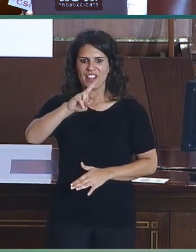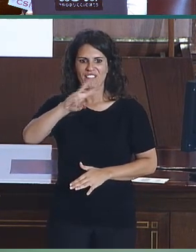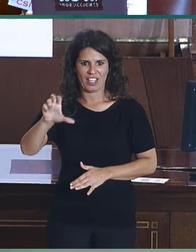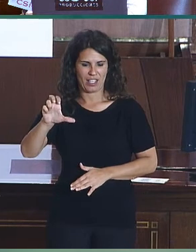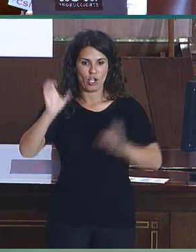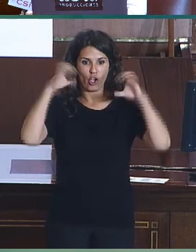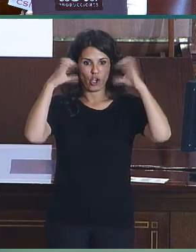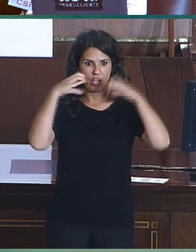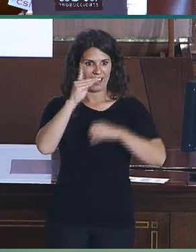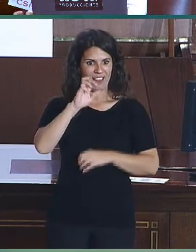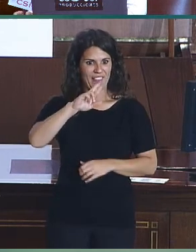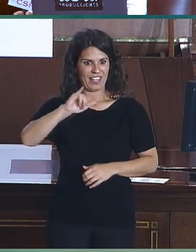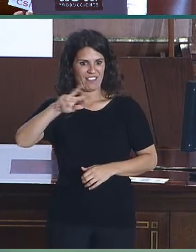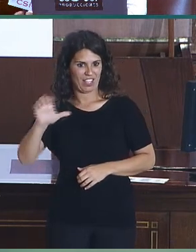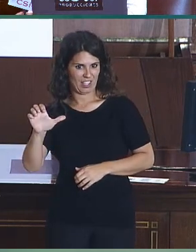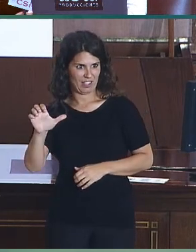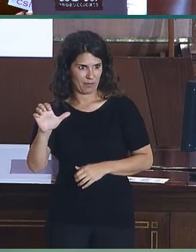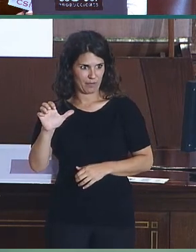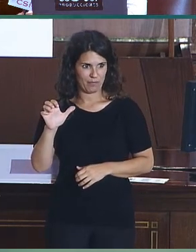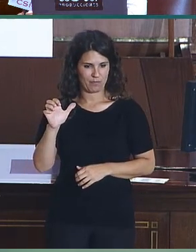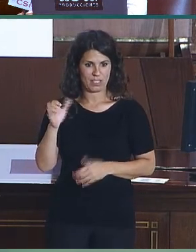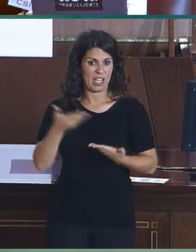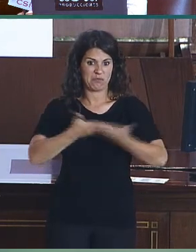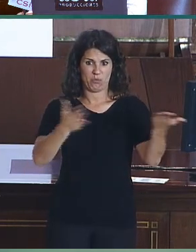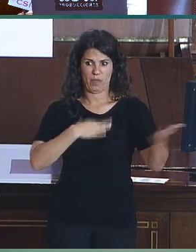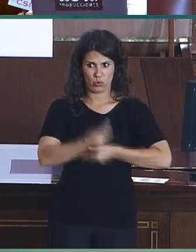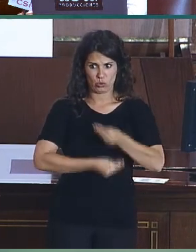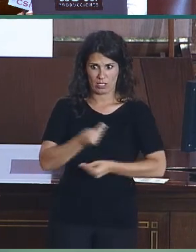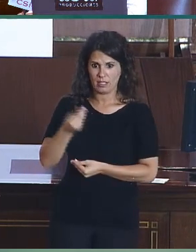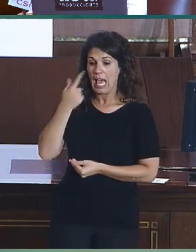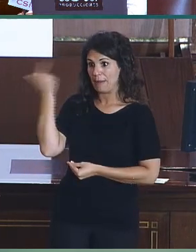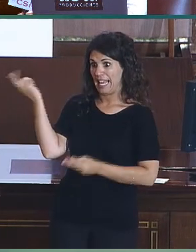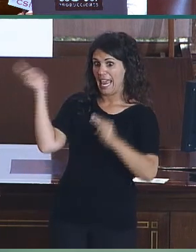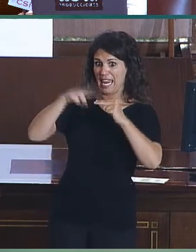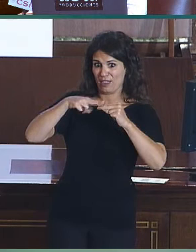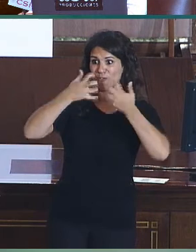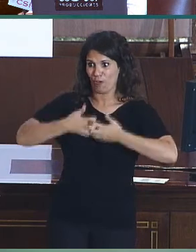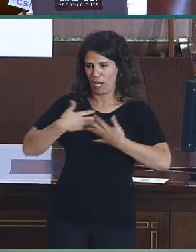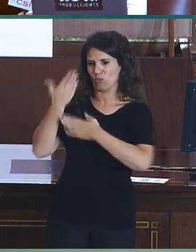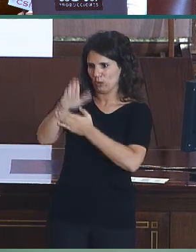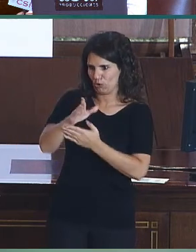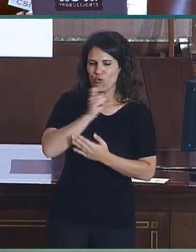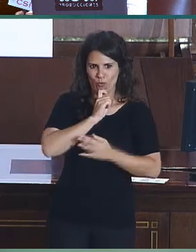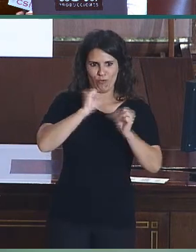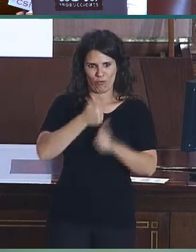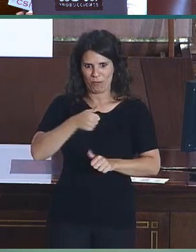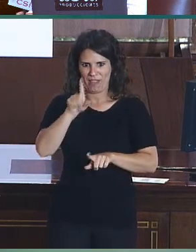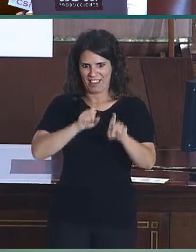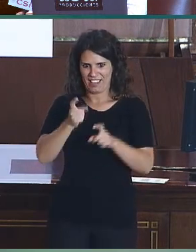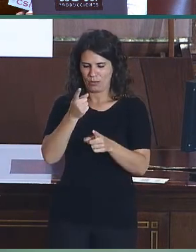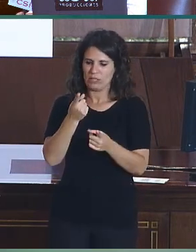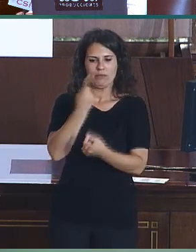La encuesta la voy a mostrar ahora, si funciona el enlace, espero que sí.